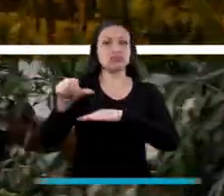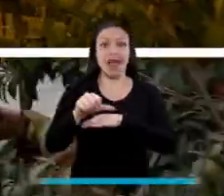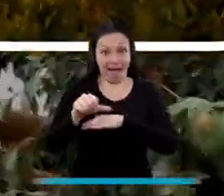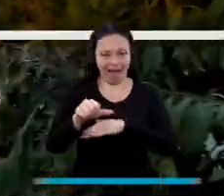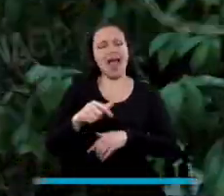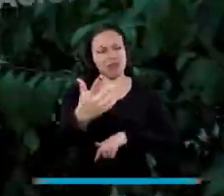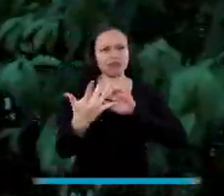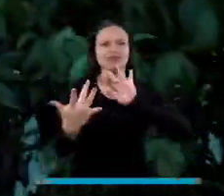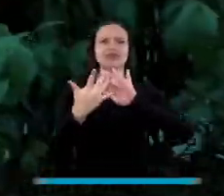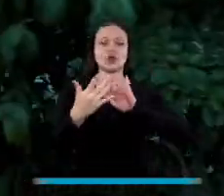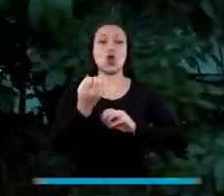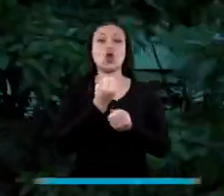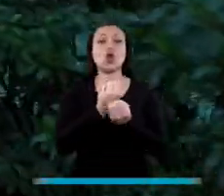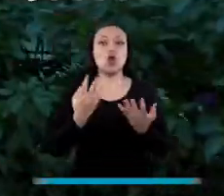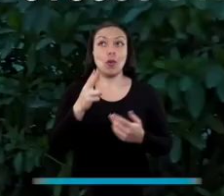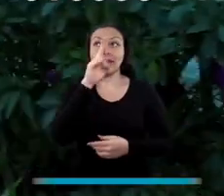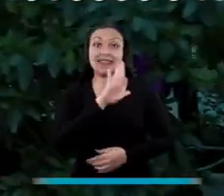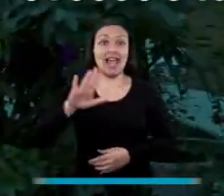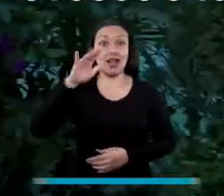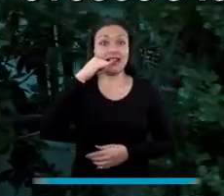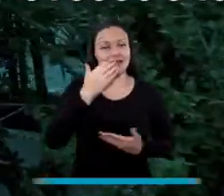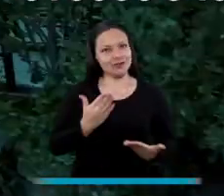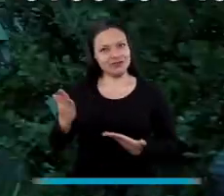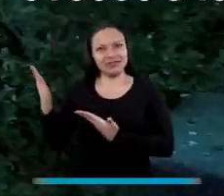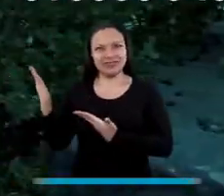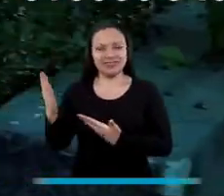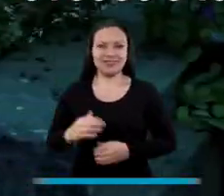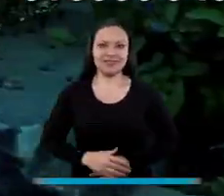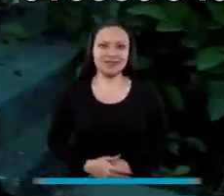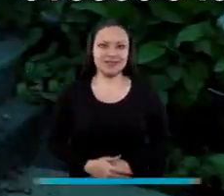corrupción, contáctenos en la línea telefónica nacional